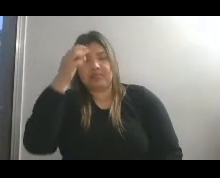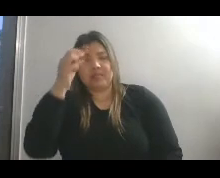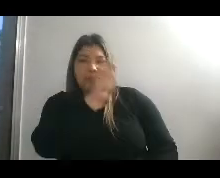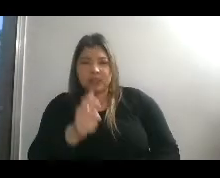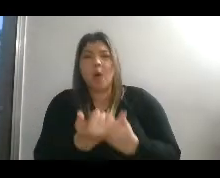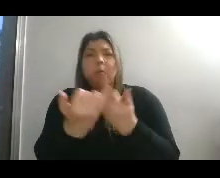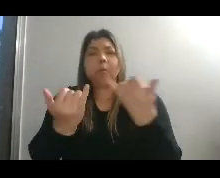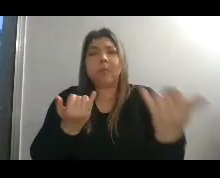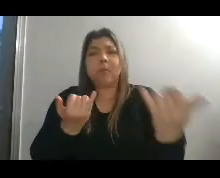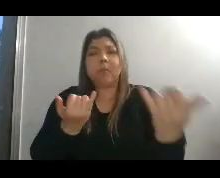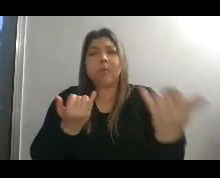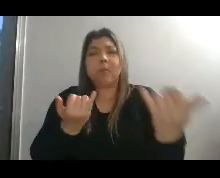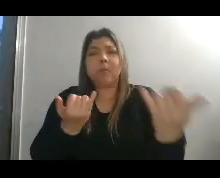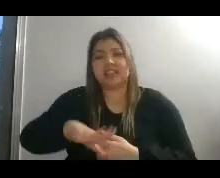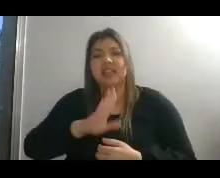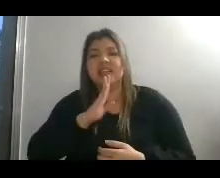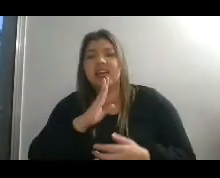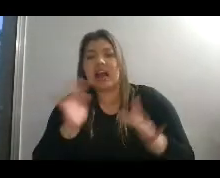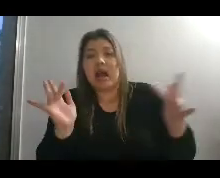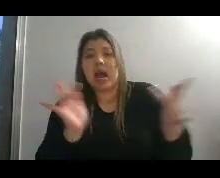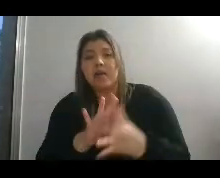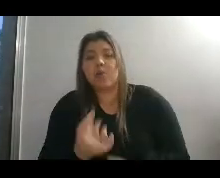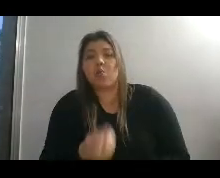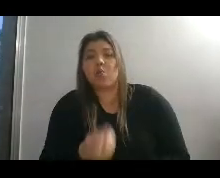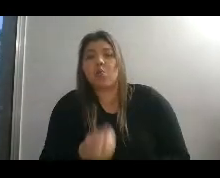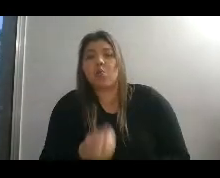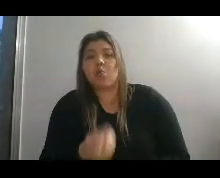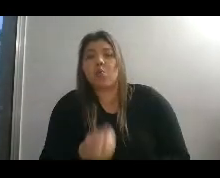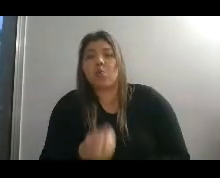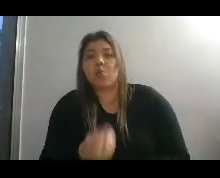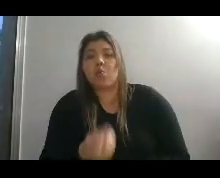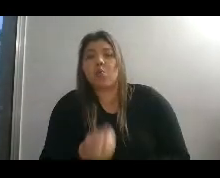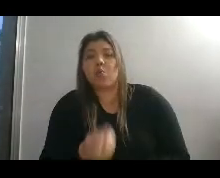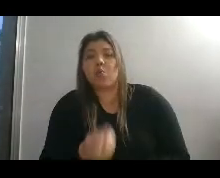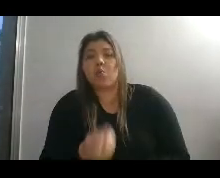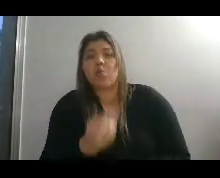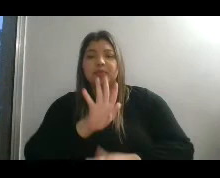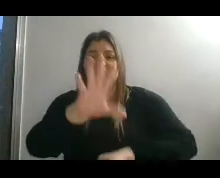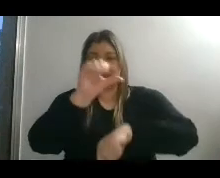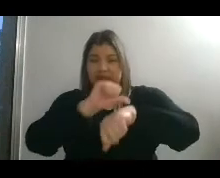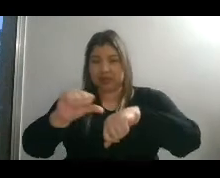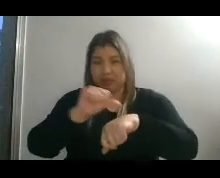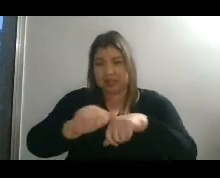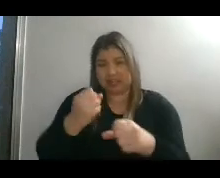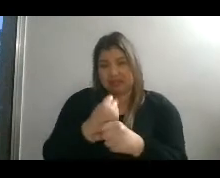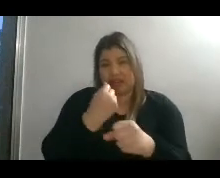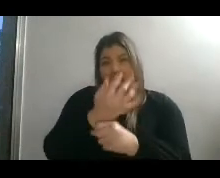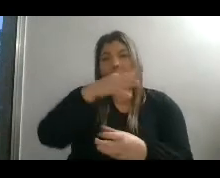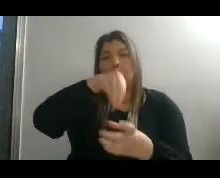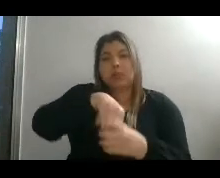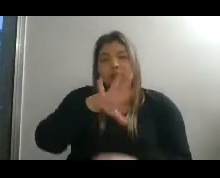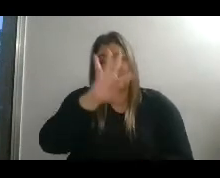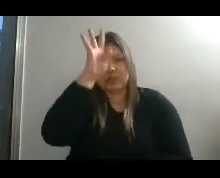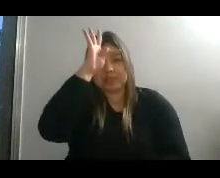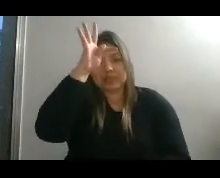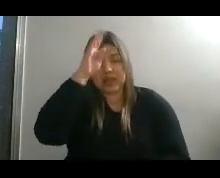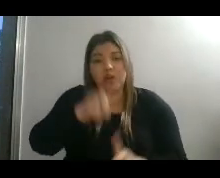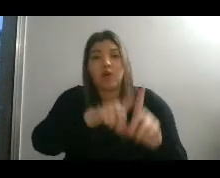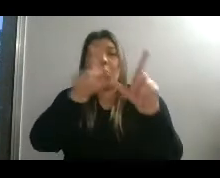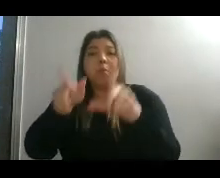realizará la entrega. Entonces, cuántas personas tengo en el servicio de cirugía o cuántas personas tengo en el servicio de consulta